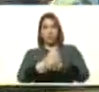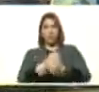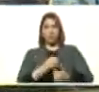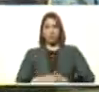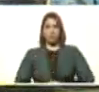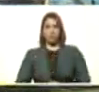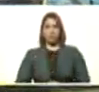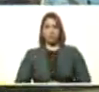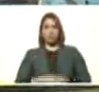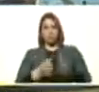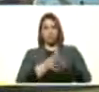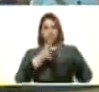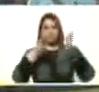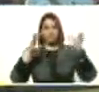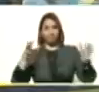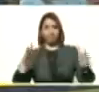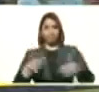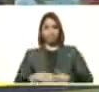grande.